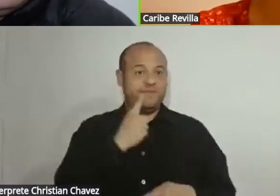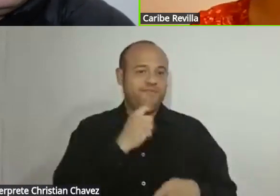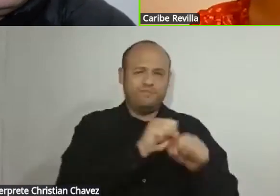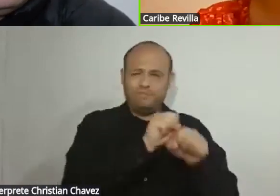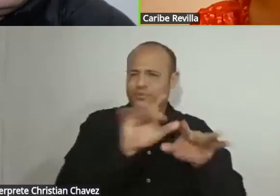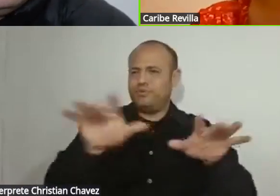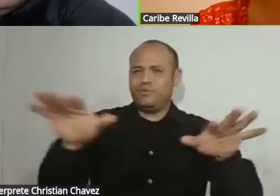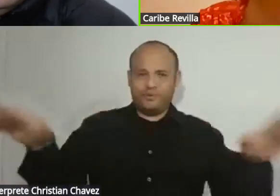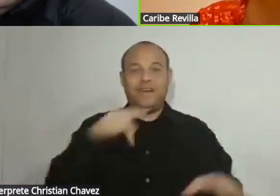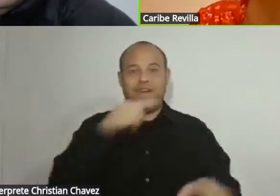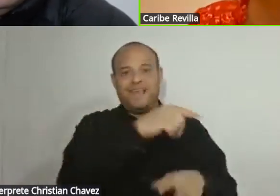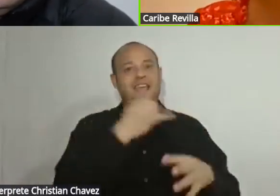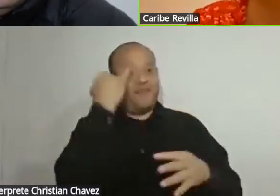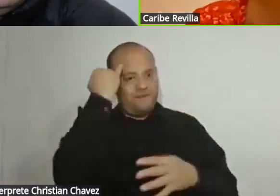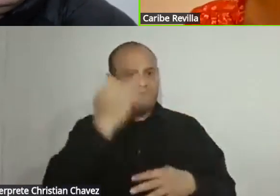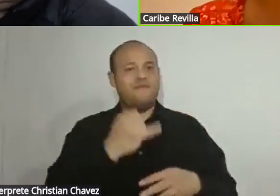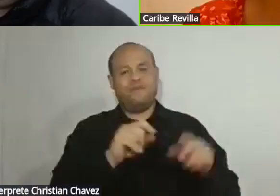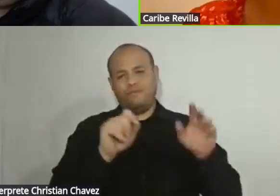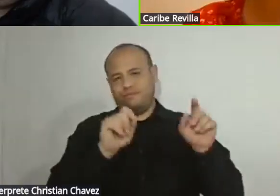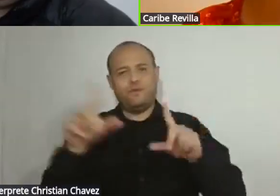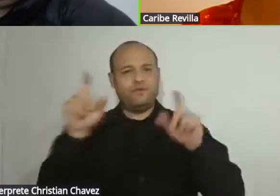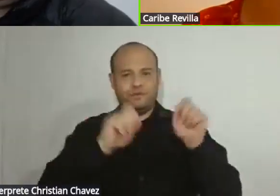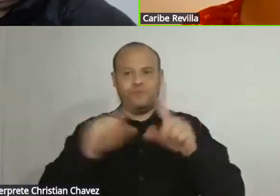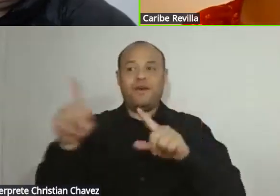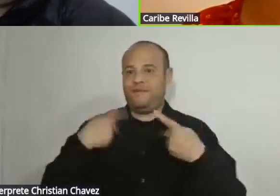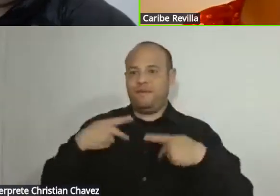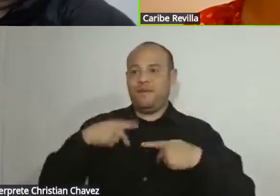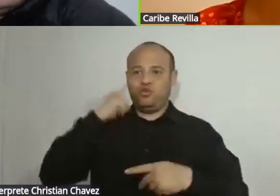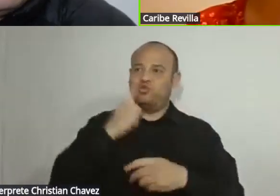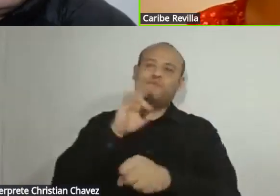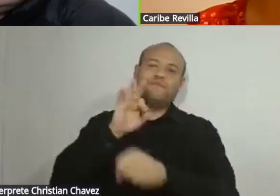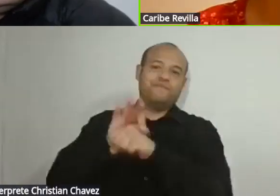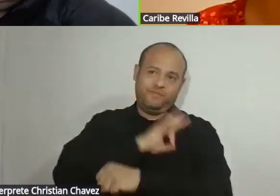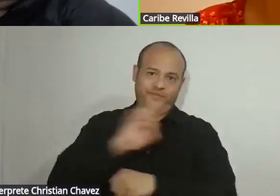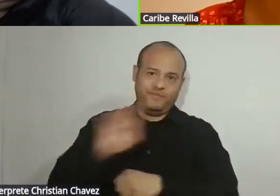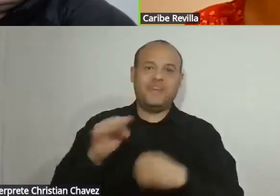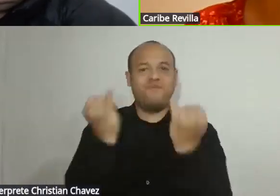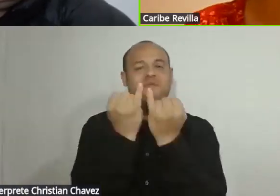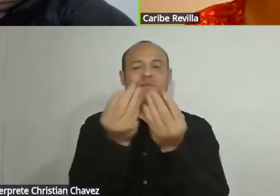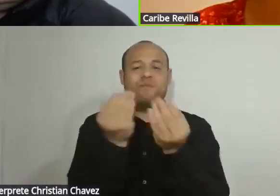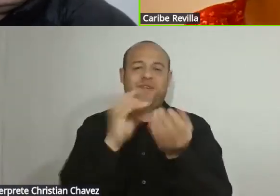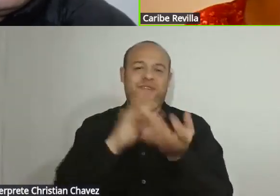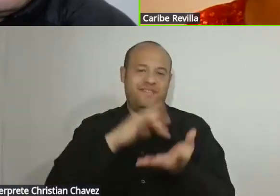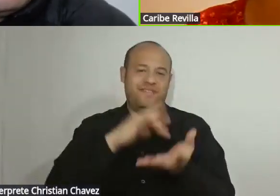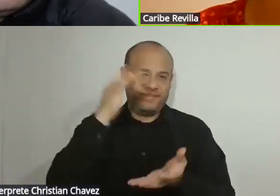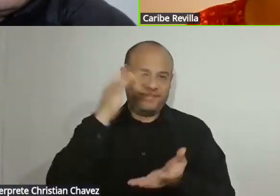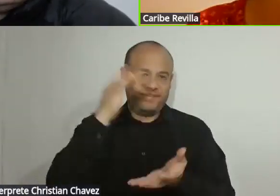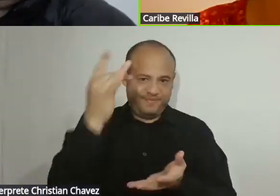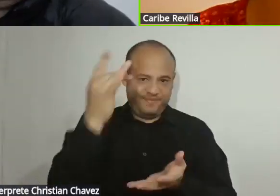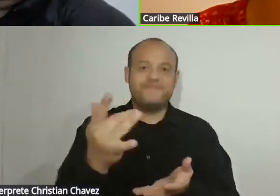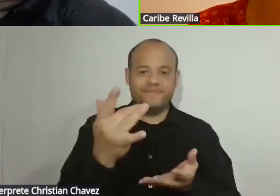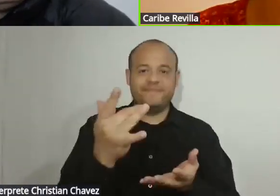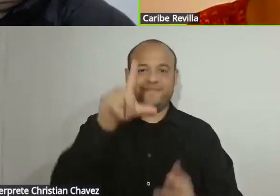nuestra comunidad sorda. Muchísimas gracias con la lengua de señas mexicana.